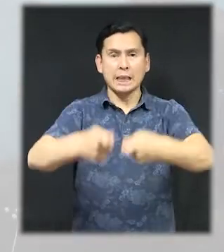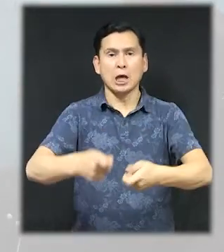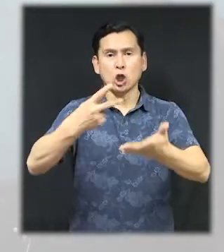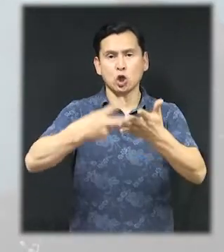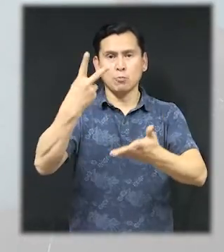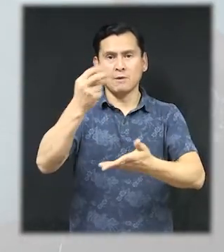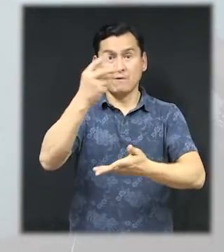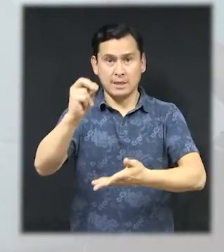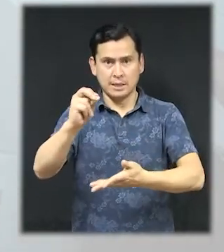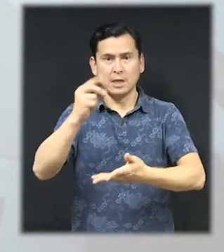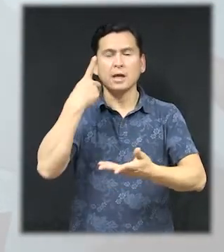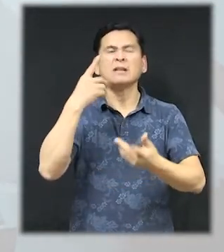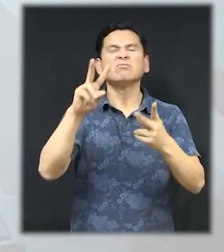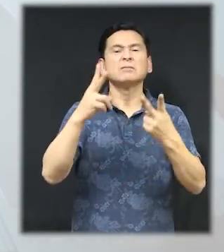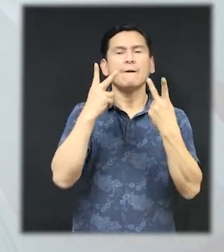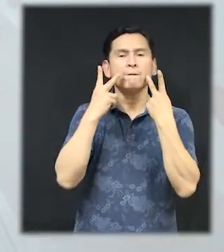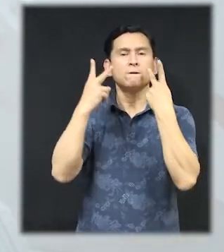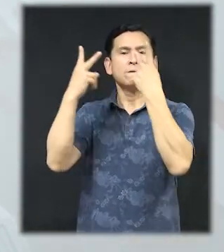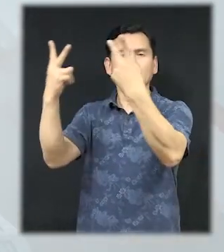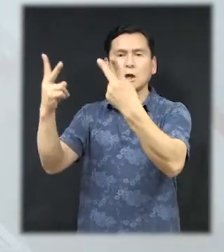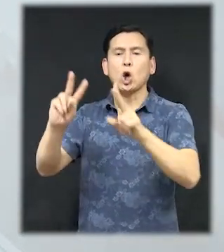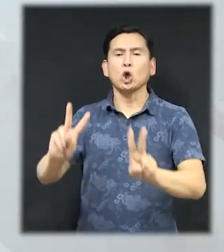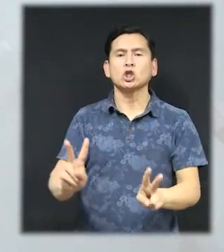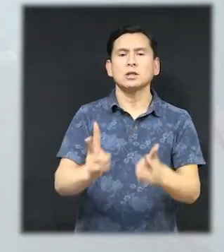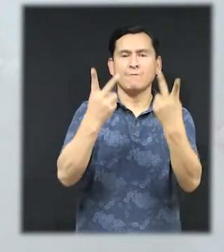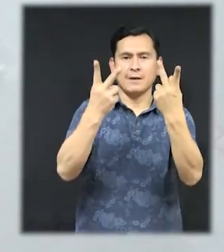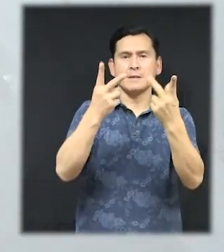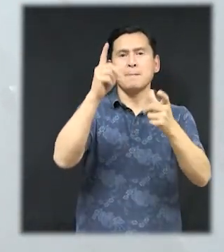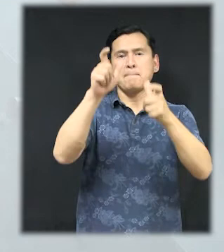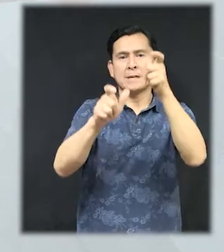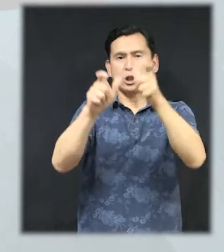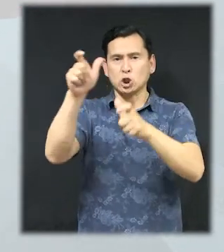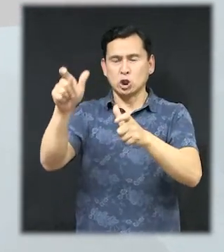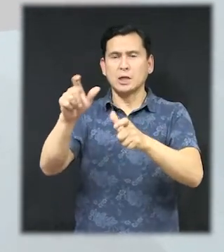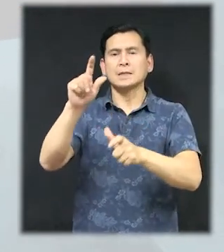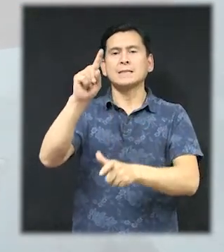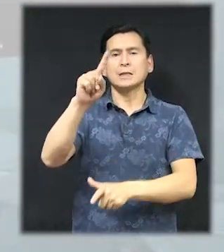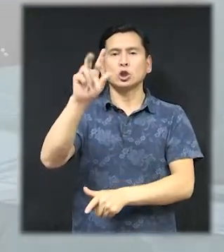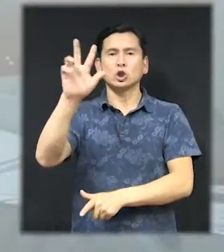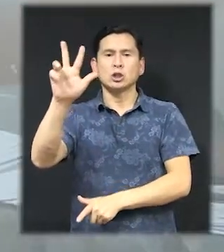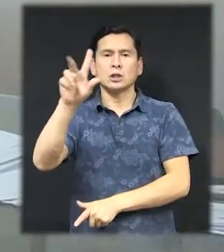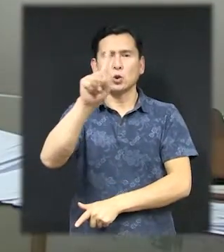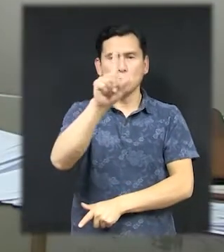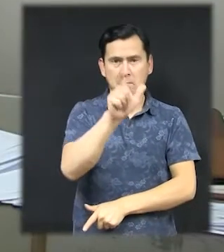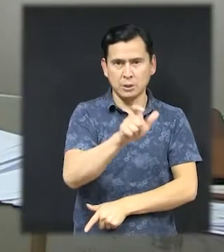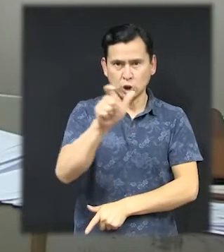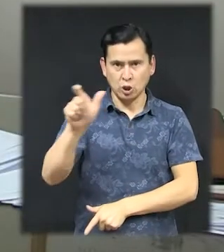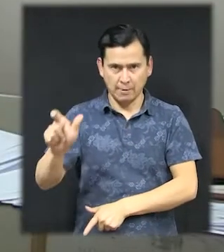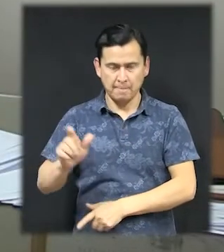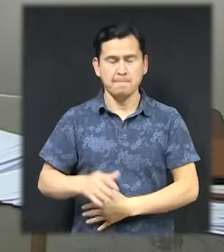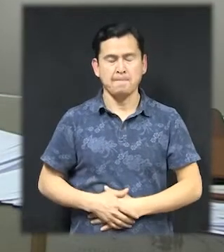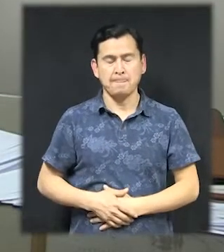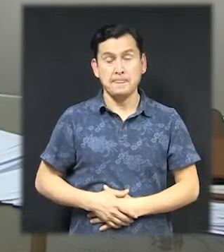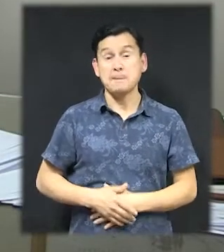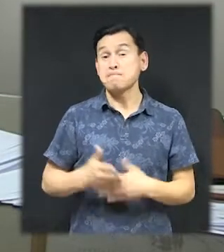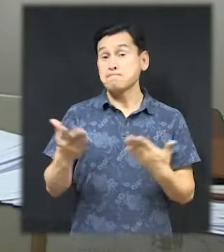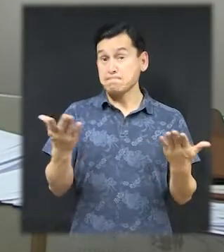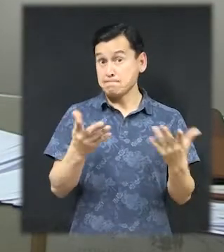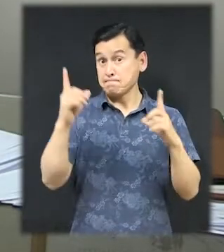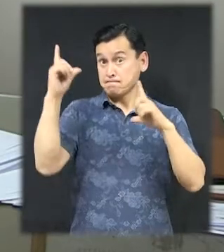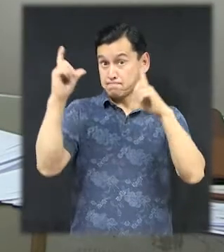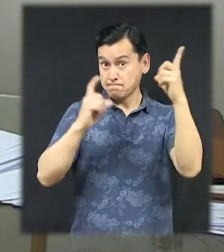a traslados de rescate aeromédico de esas 181 personas. Entre ellos debo destacar que no